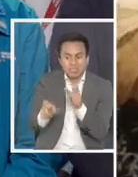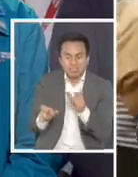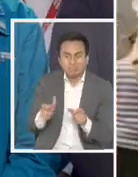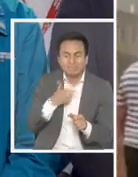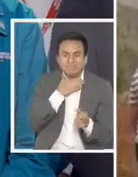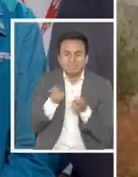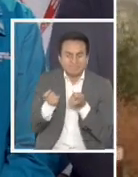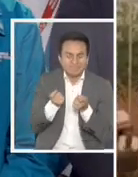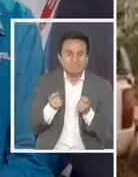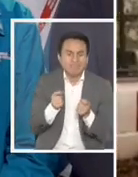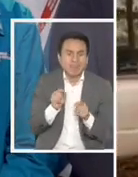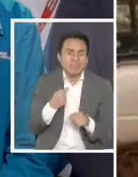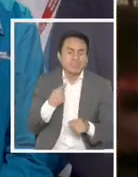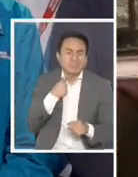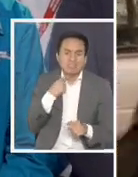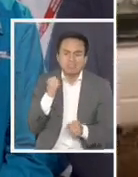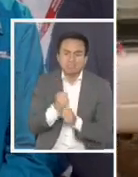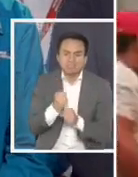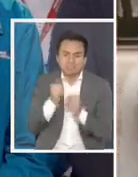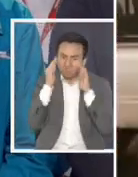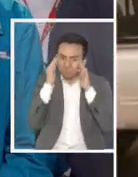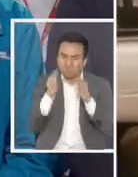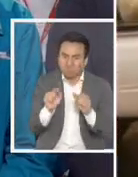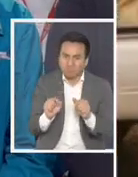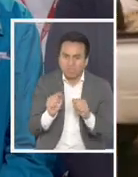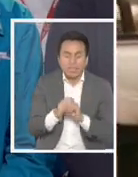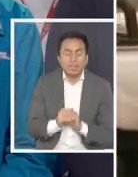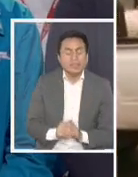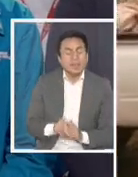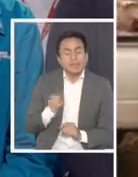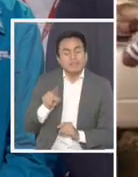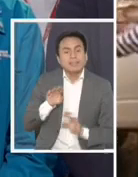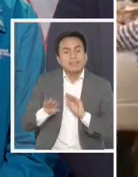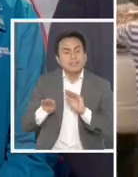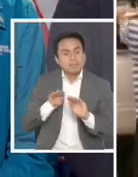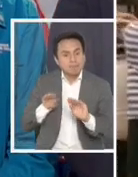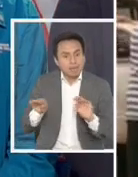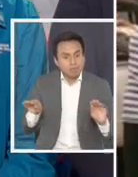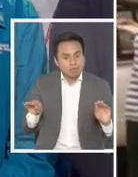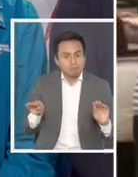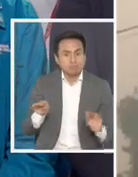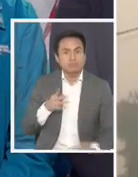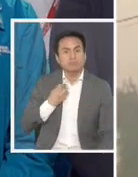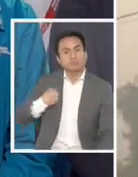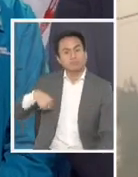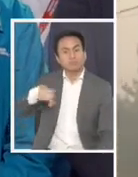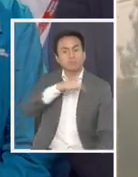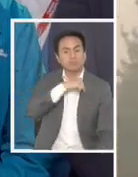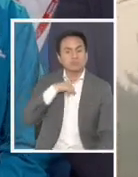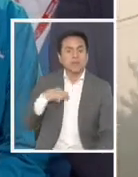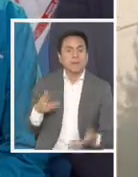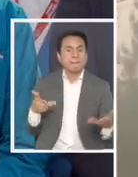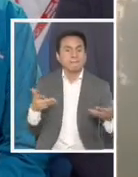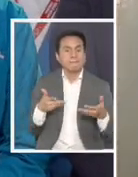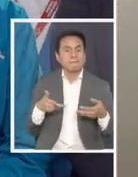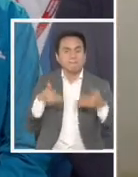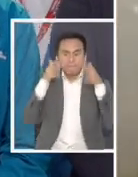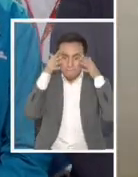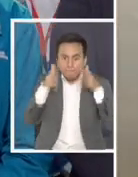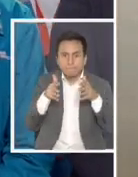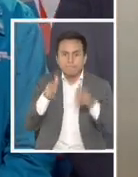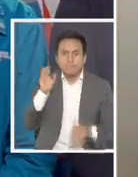que se vieron afectados en esa materia para poder trabajarlo y ese llamado que hacemos Es para precisamente